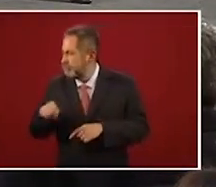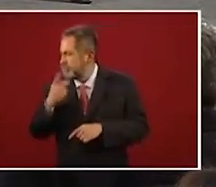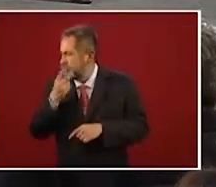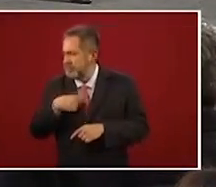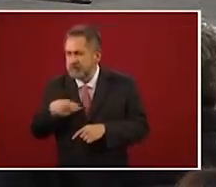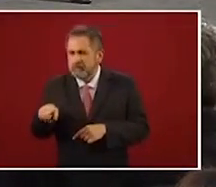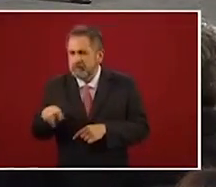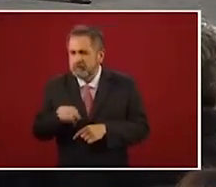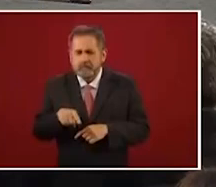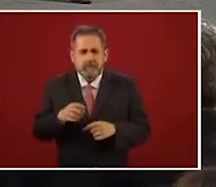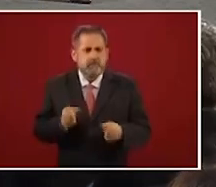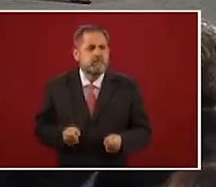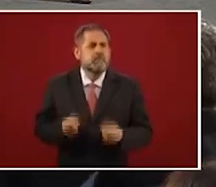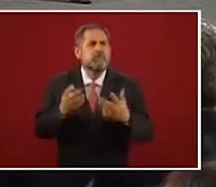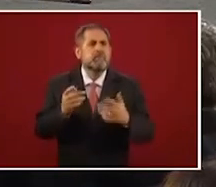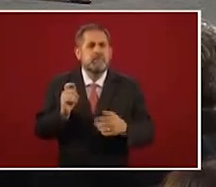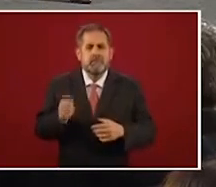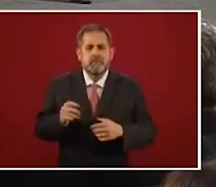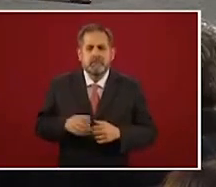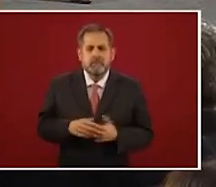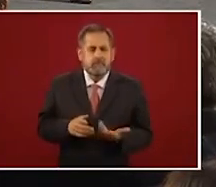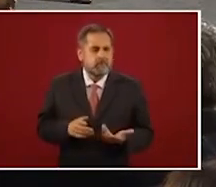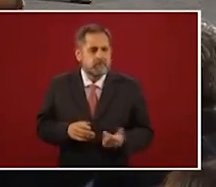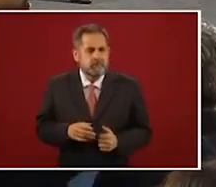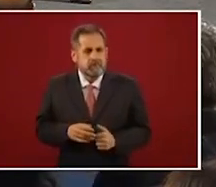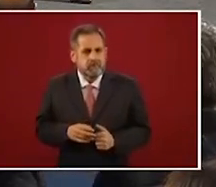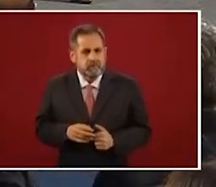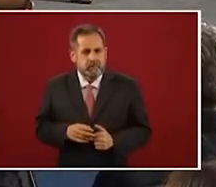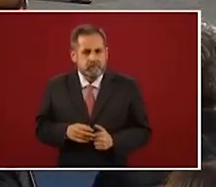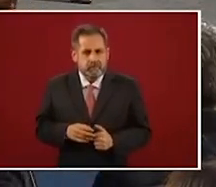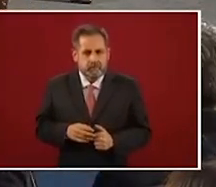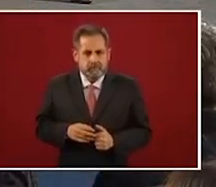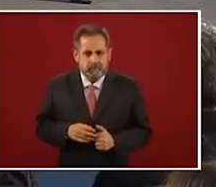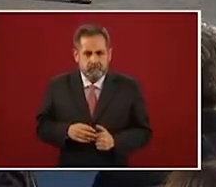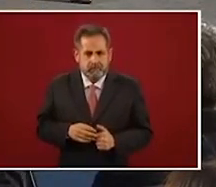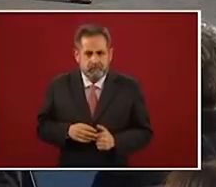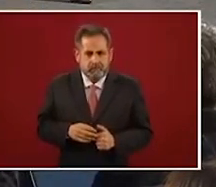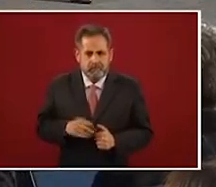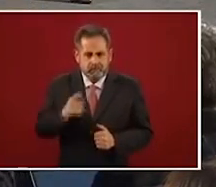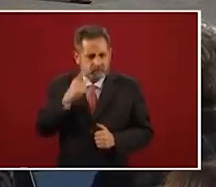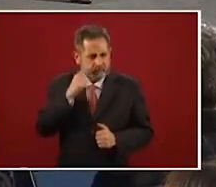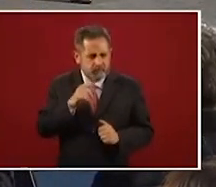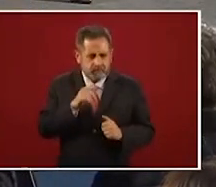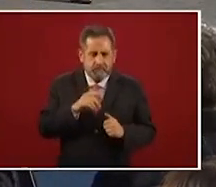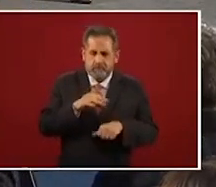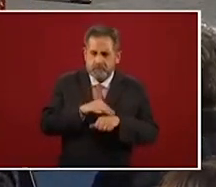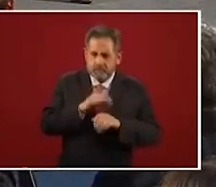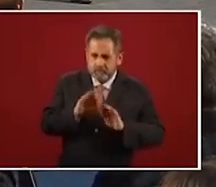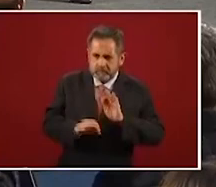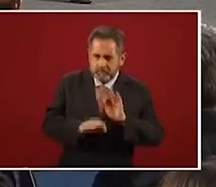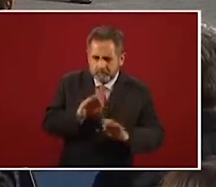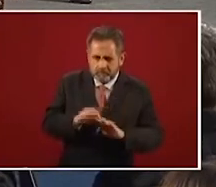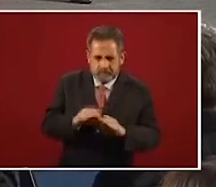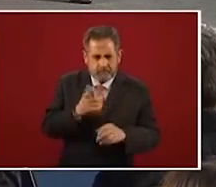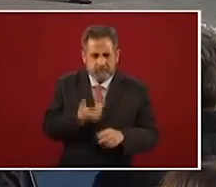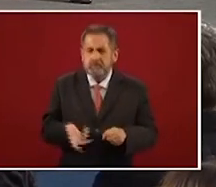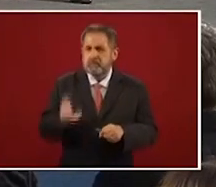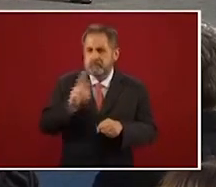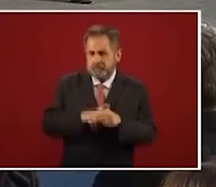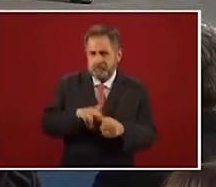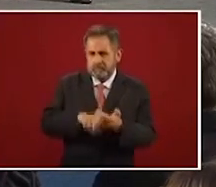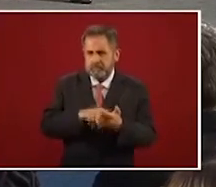sobre cuánto terminaba costando un tratamiento en un hospital